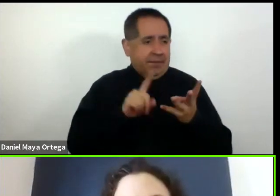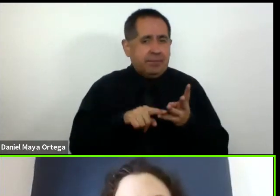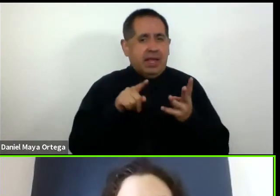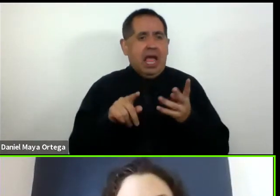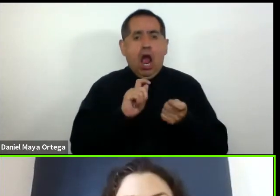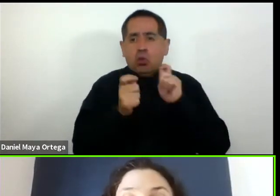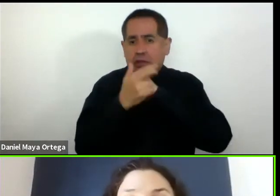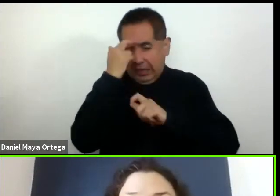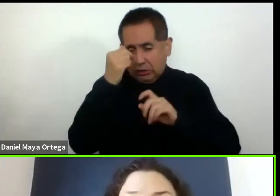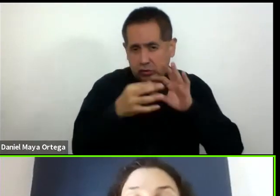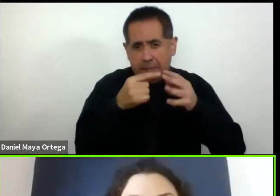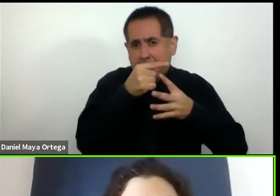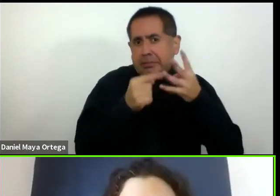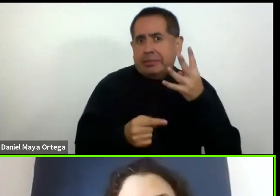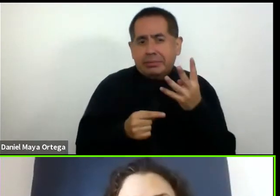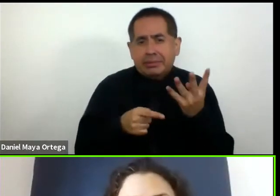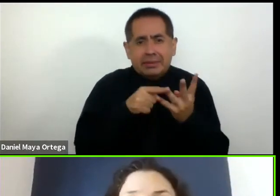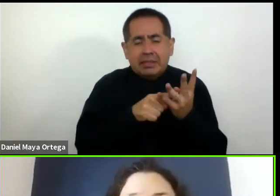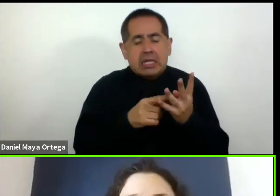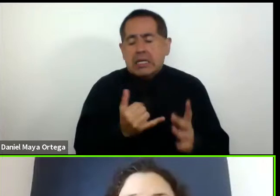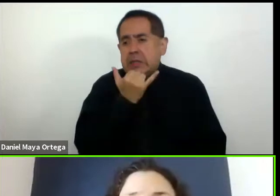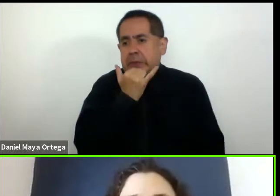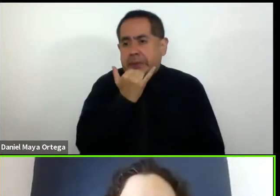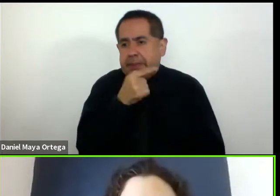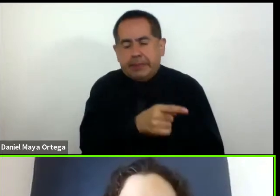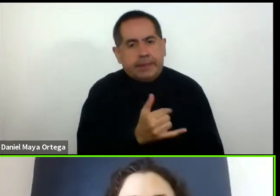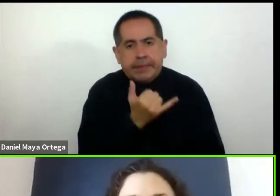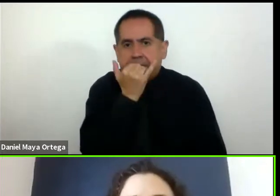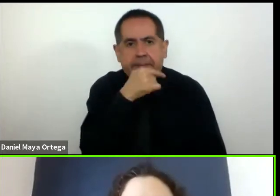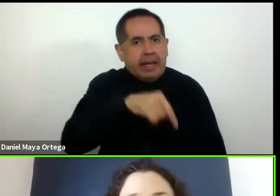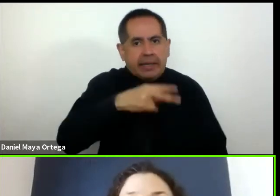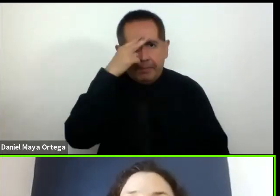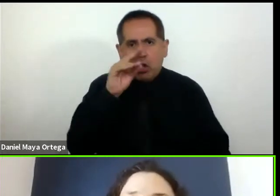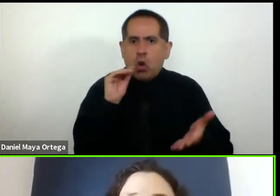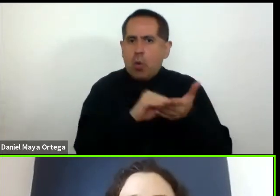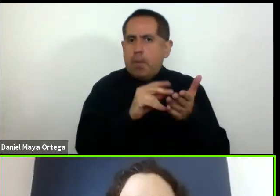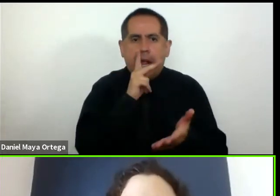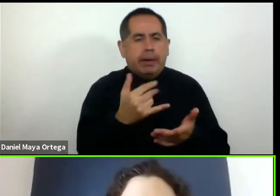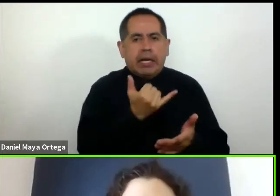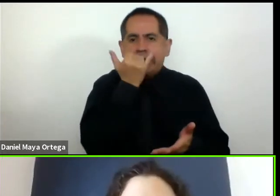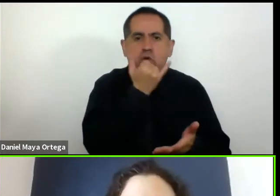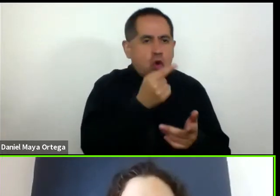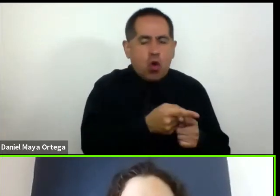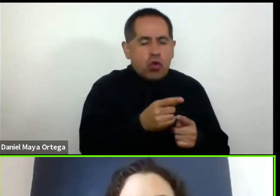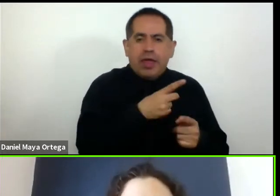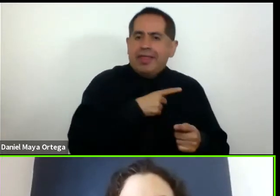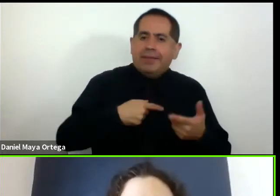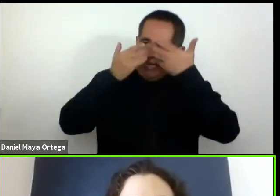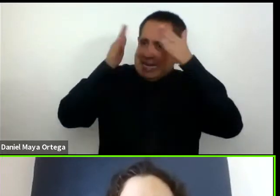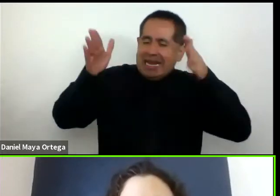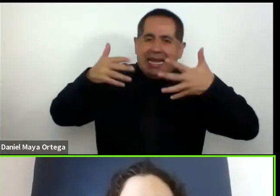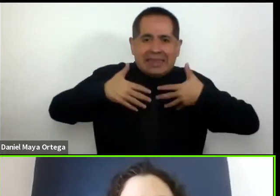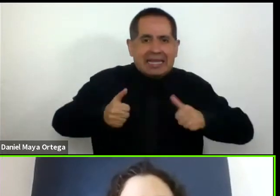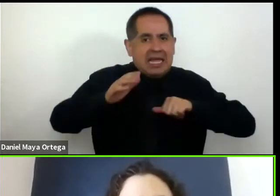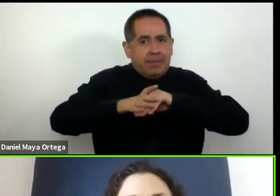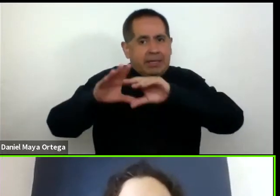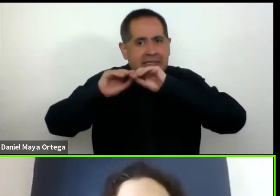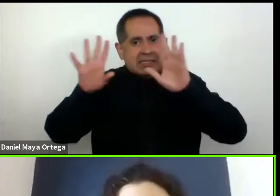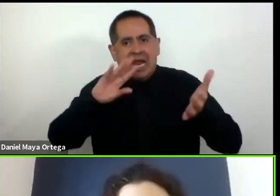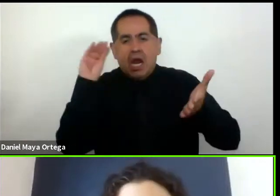razonable de procedimiento. Es un término equívoco y es importante entender lo que estas implicaciones